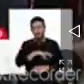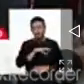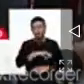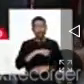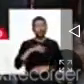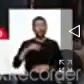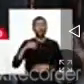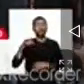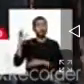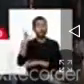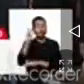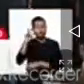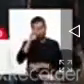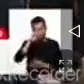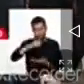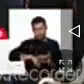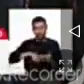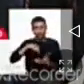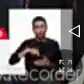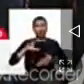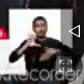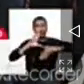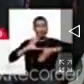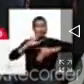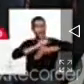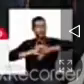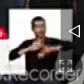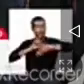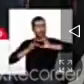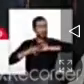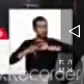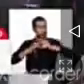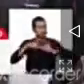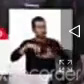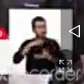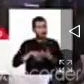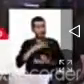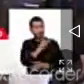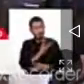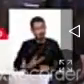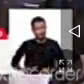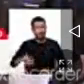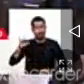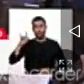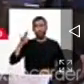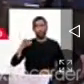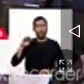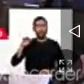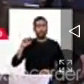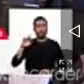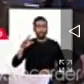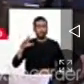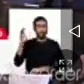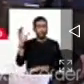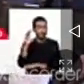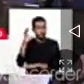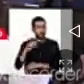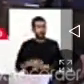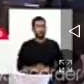el acuerdo para crear la Alianza del Pacífico. El acuerdo fue firmado por los presidentes Juan Manuel Santos de